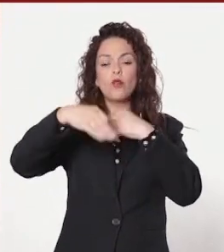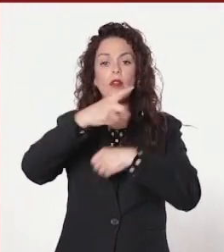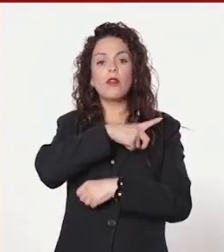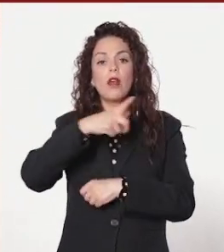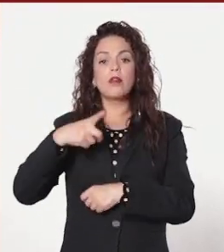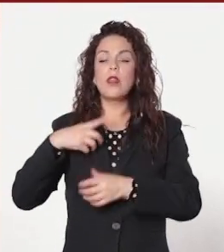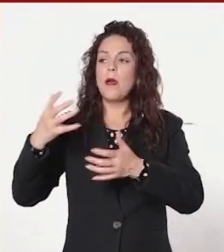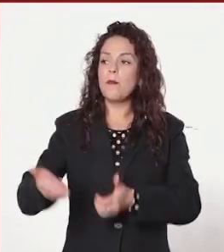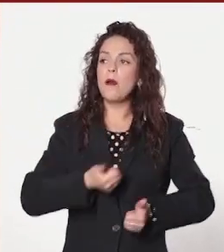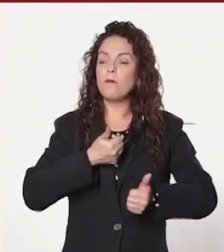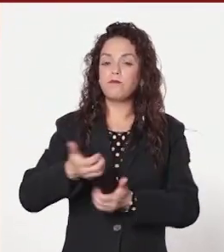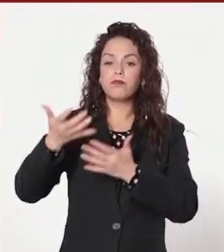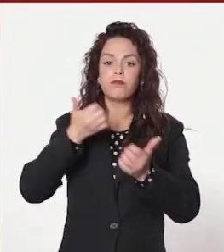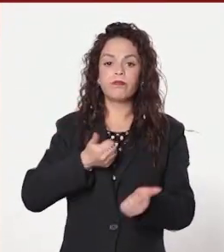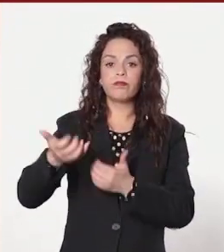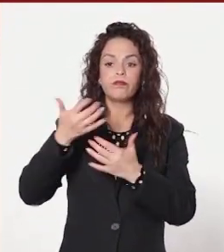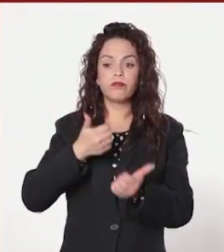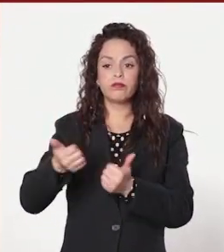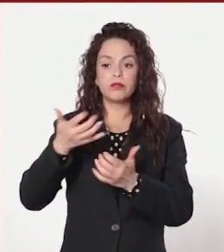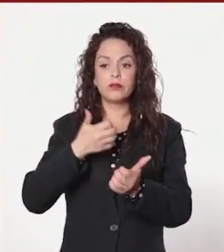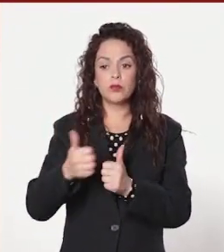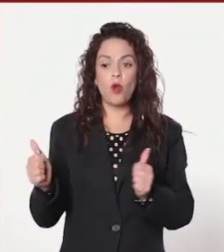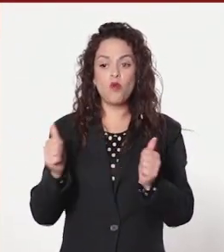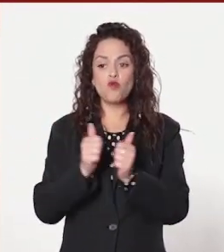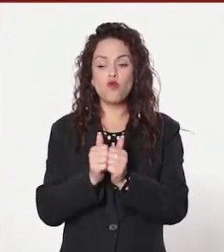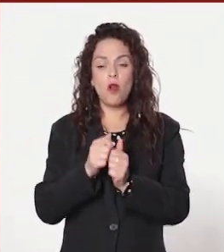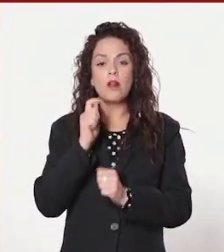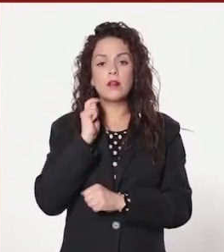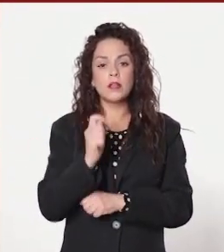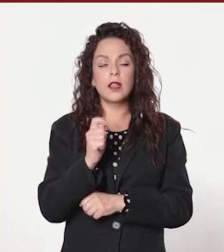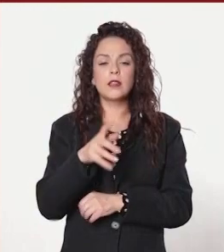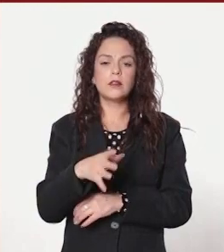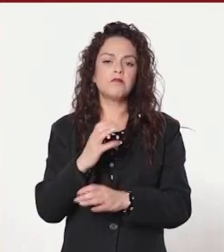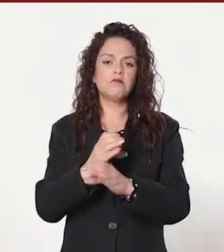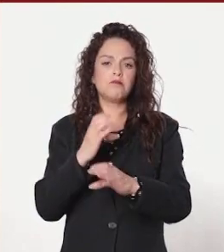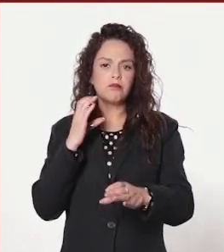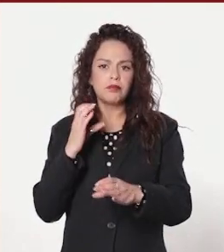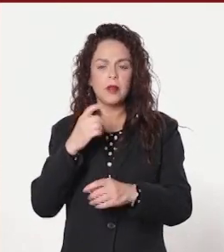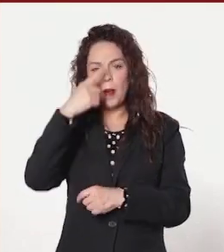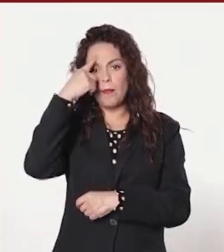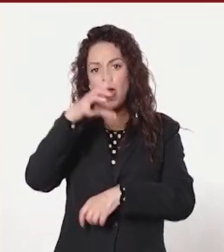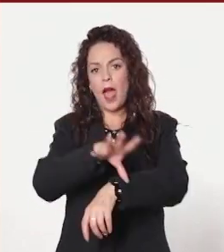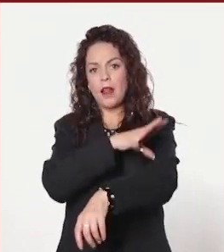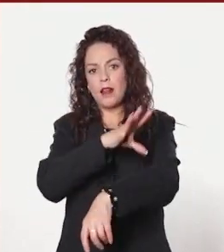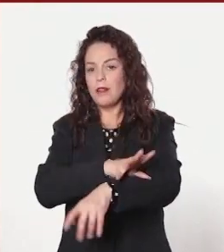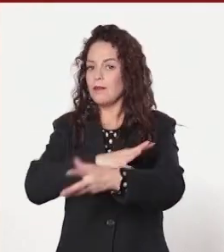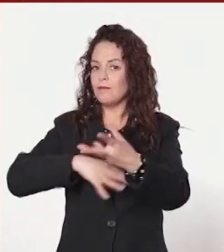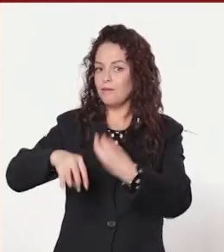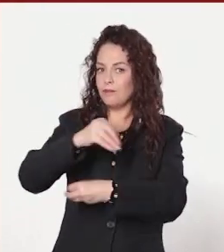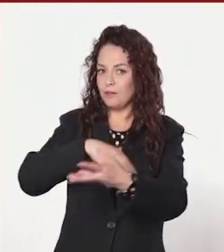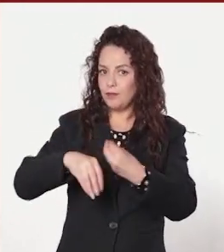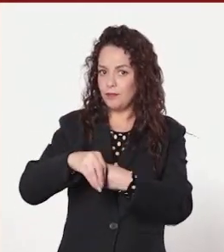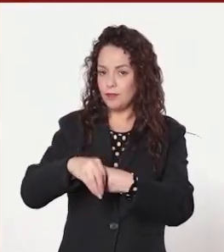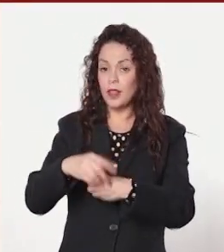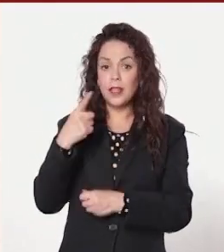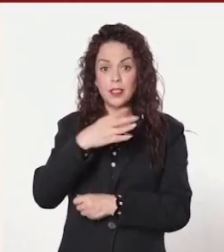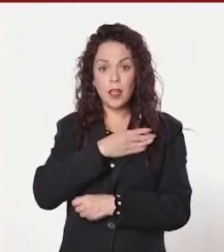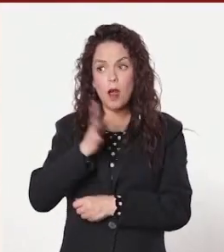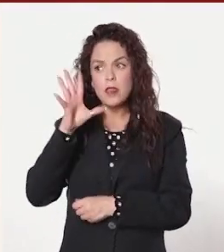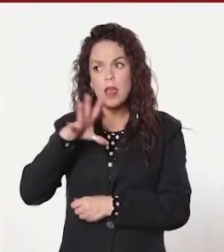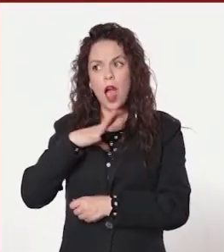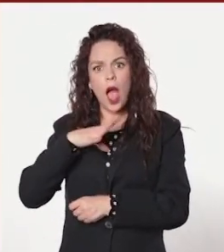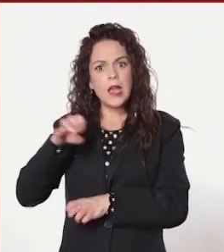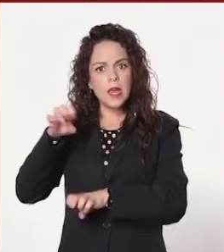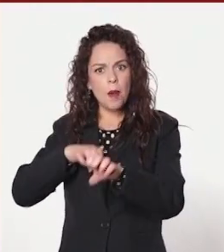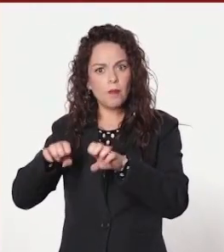vehículos con energías renovables sería lo ideal. Lo bueno es que ya hay muchas personas con empresas que lo